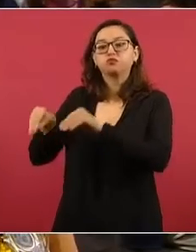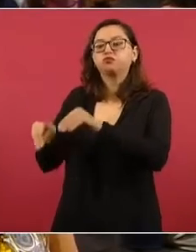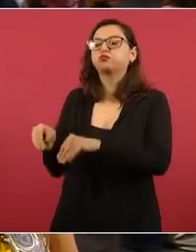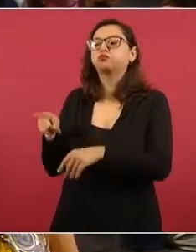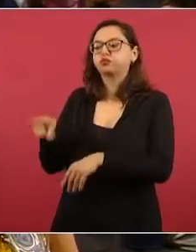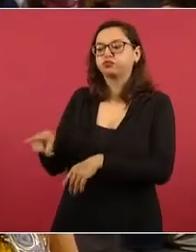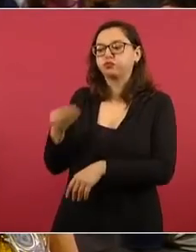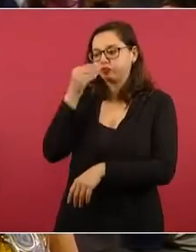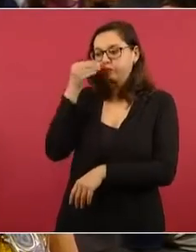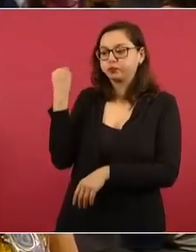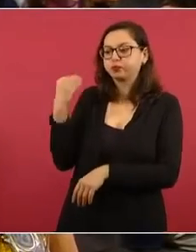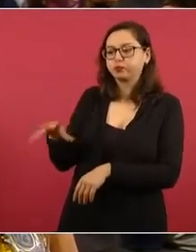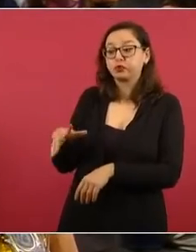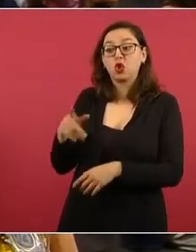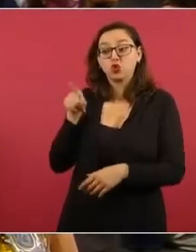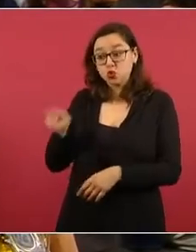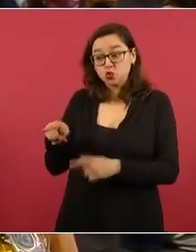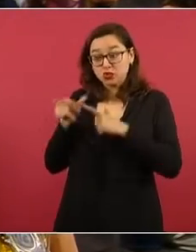por Pro 4T.